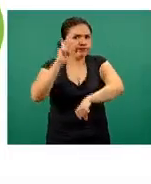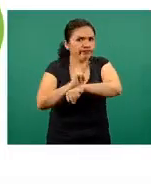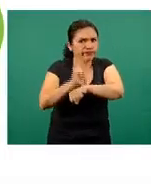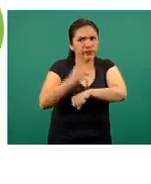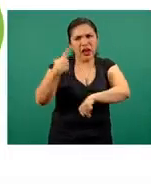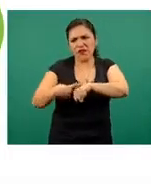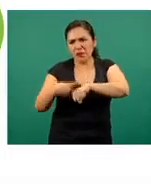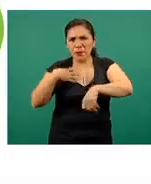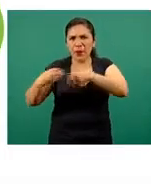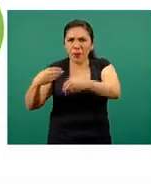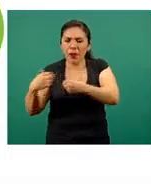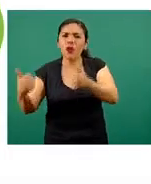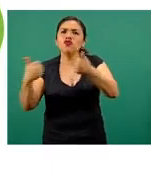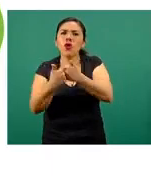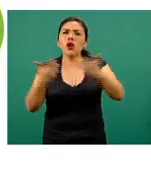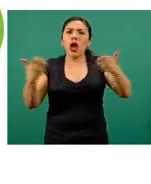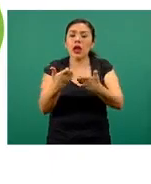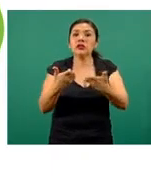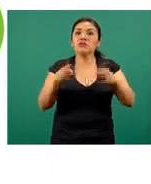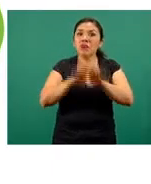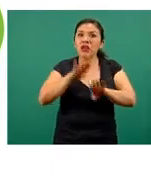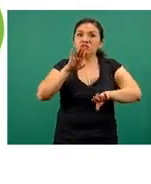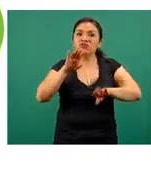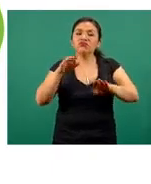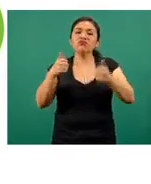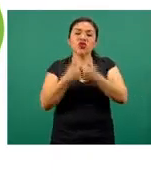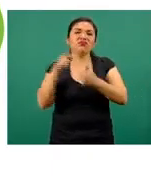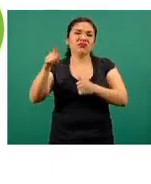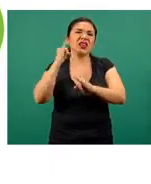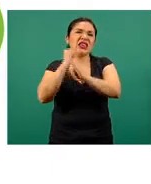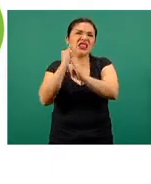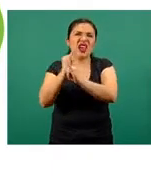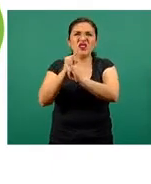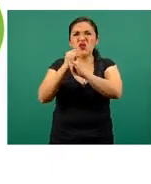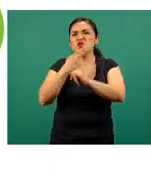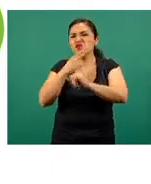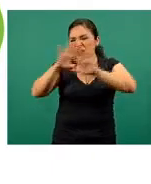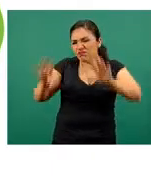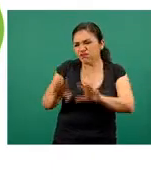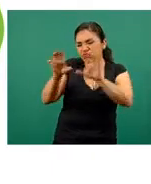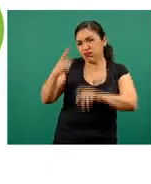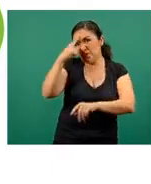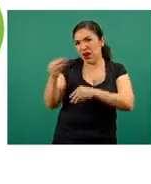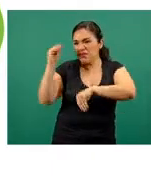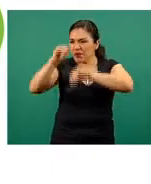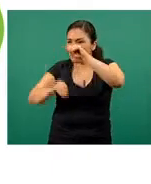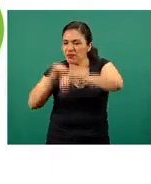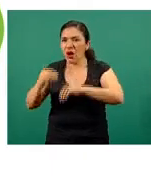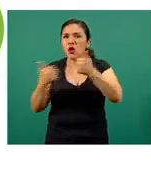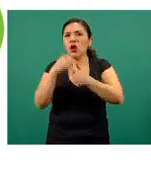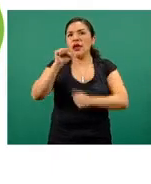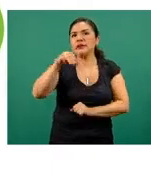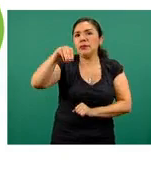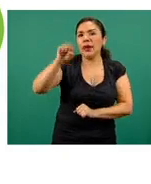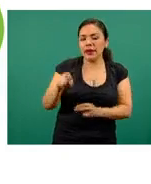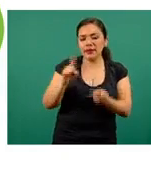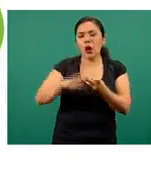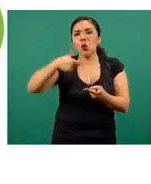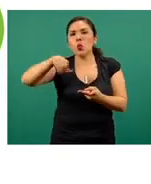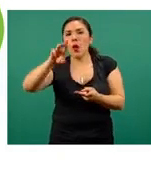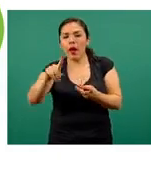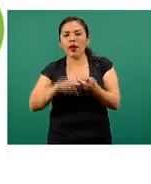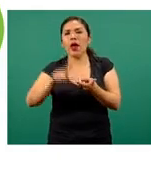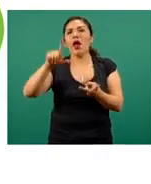de plataforma, con un desarrollo muy importante desde la Agencia Digital de Innovación Pública, con SMS, códigos QR,